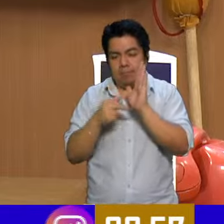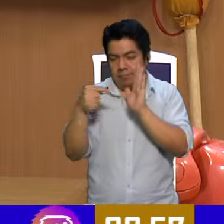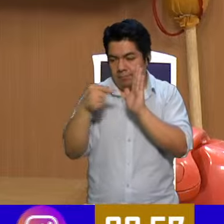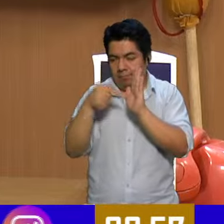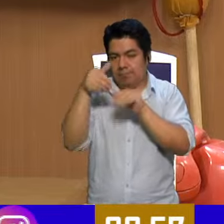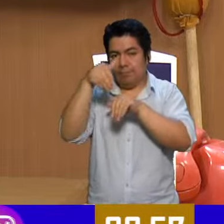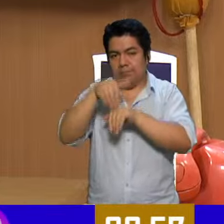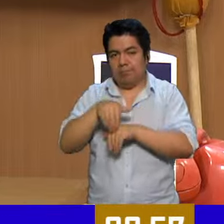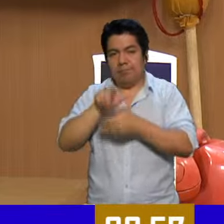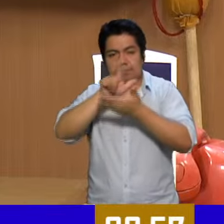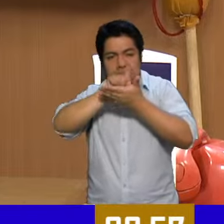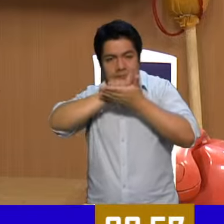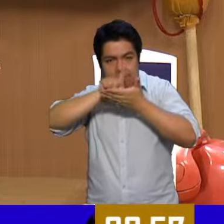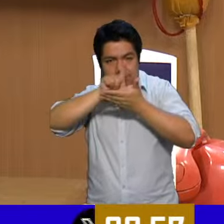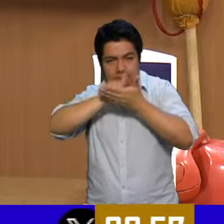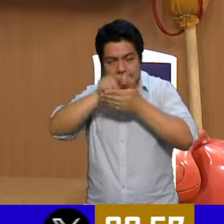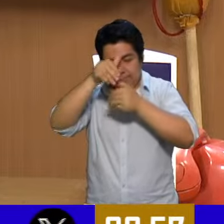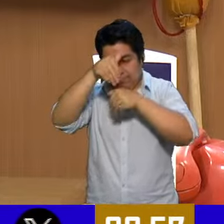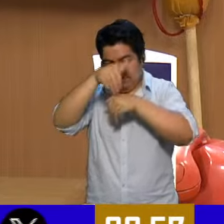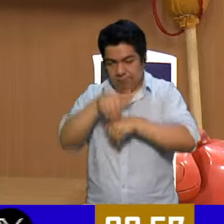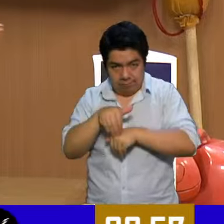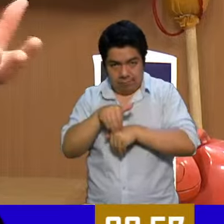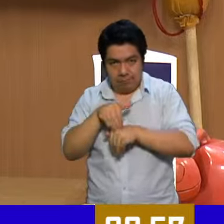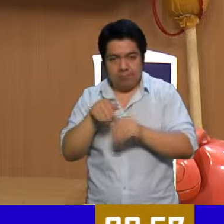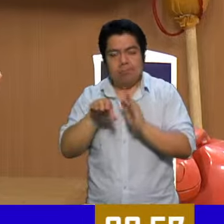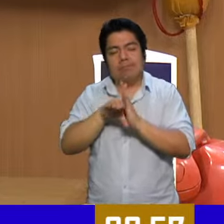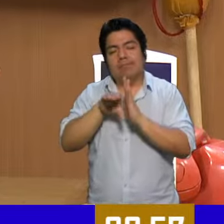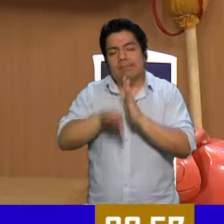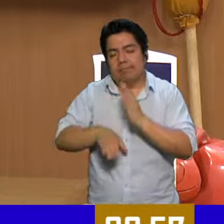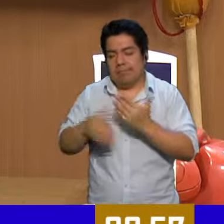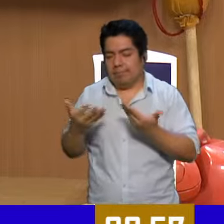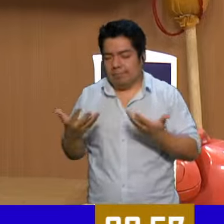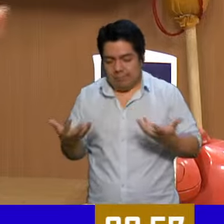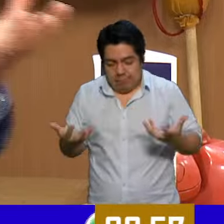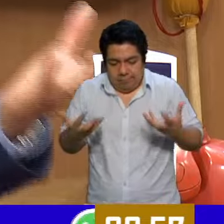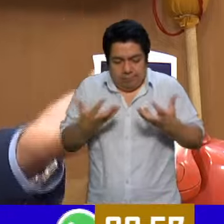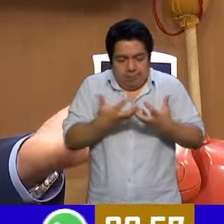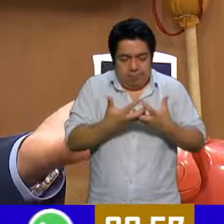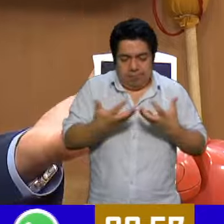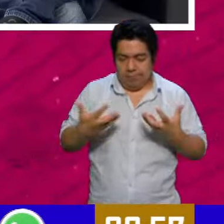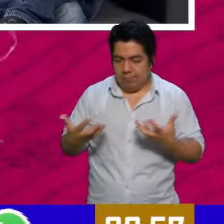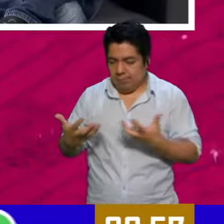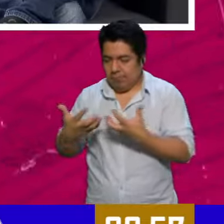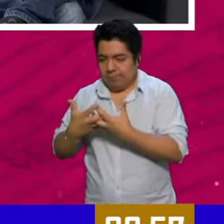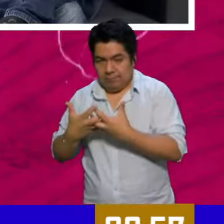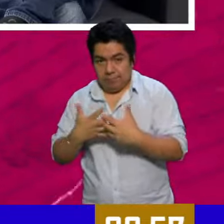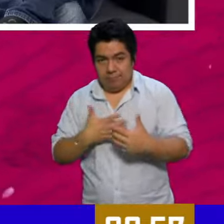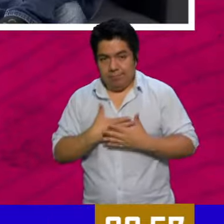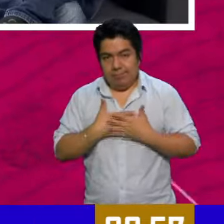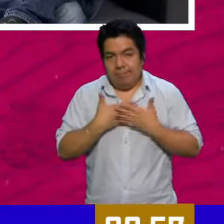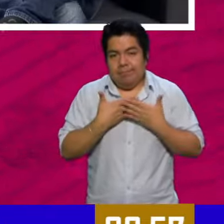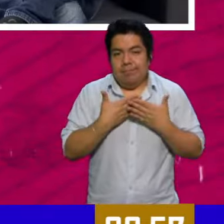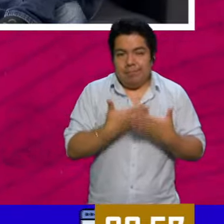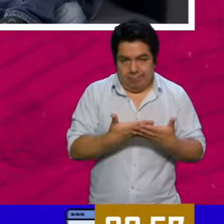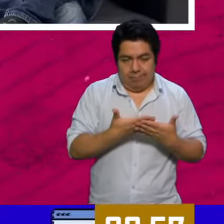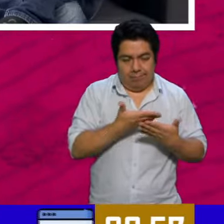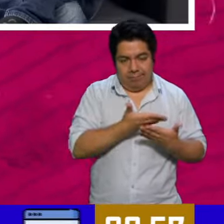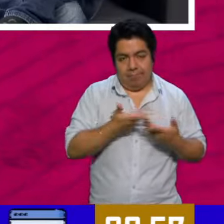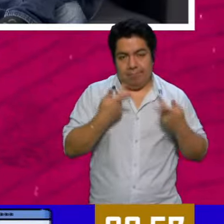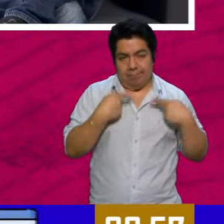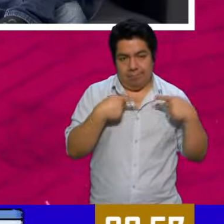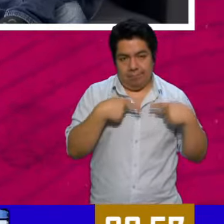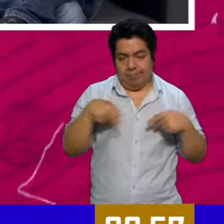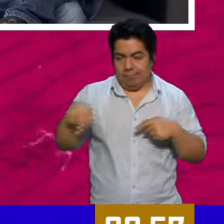que la ley, claro, establece. Claro. Ya que si generas esta sinergia de confianza entre los contribuyentes y las autoridades fiscales,